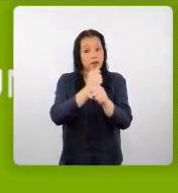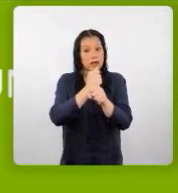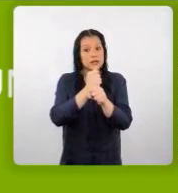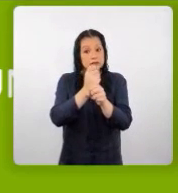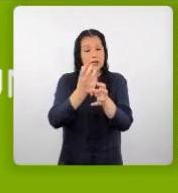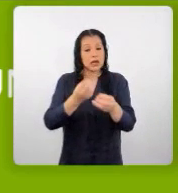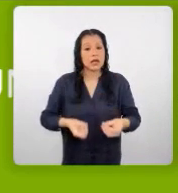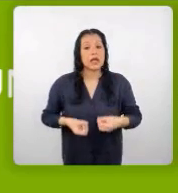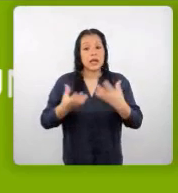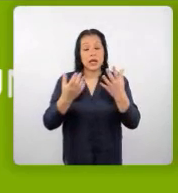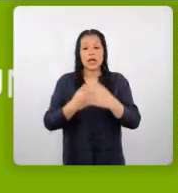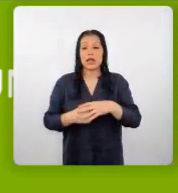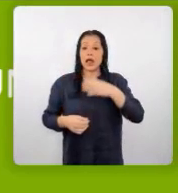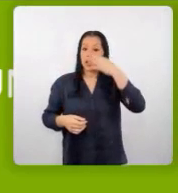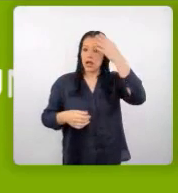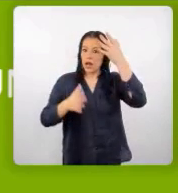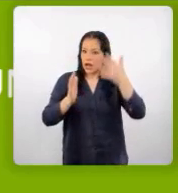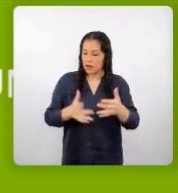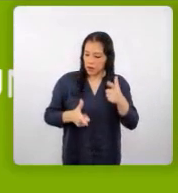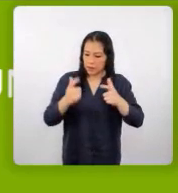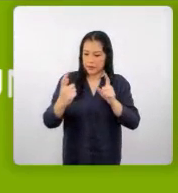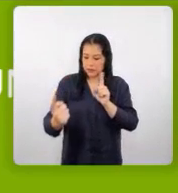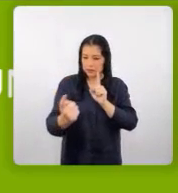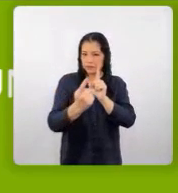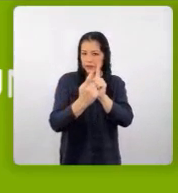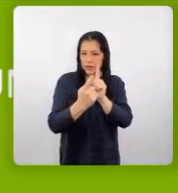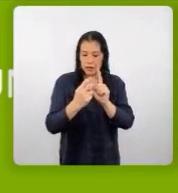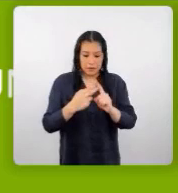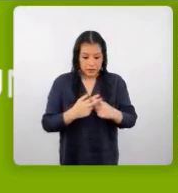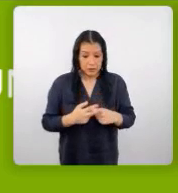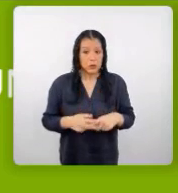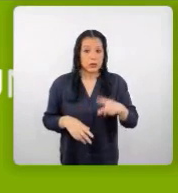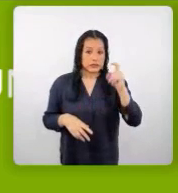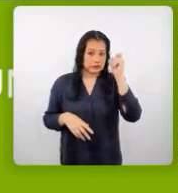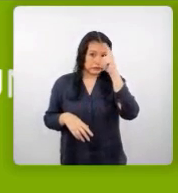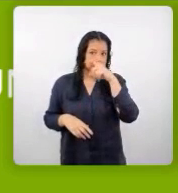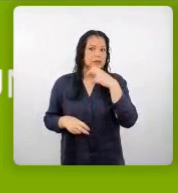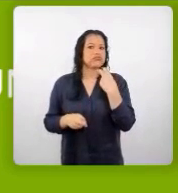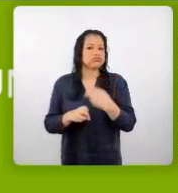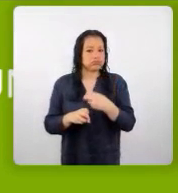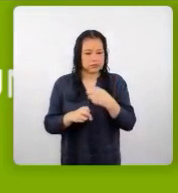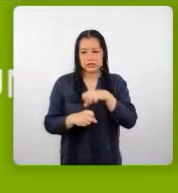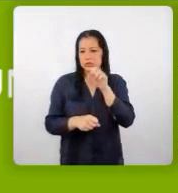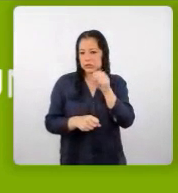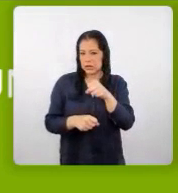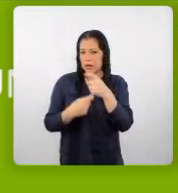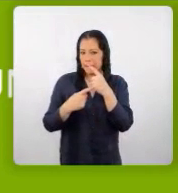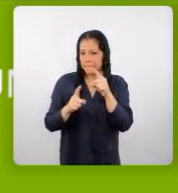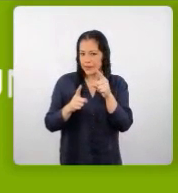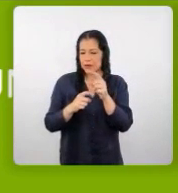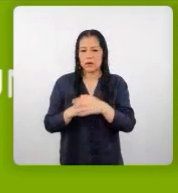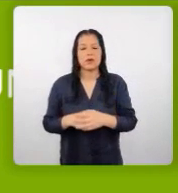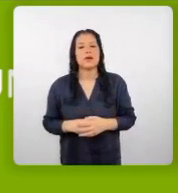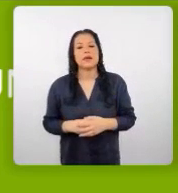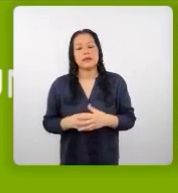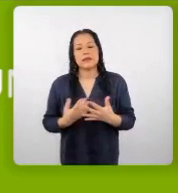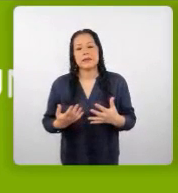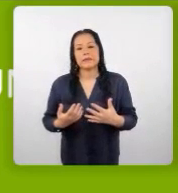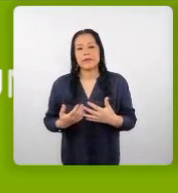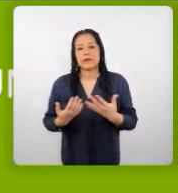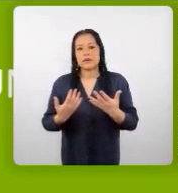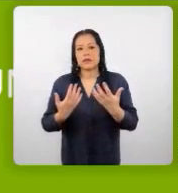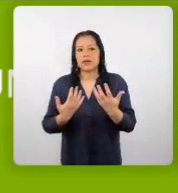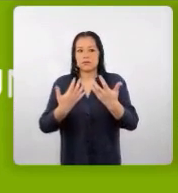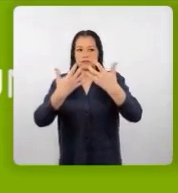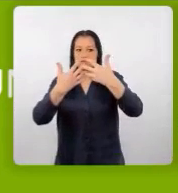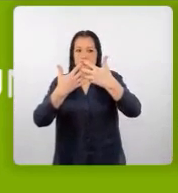árabe con su interlocutor. Que al principio es complicado, sí, es complicado. Pero dejar de tener esa relación es aún